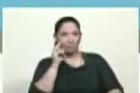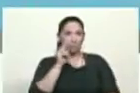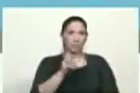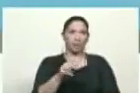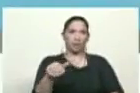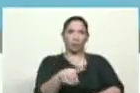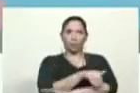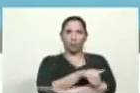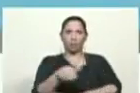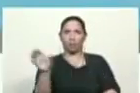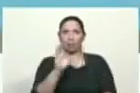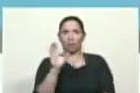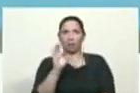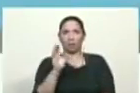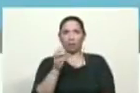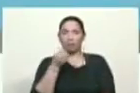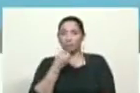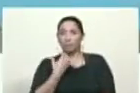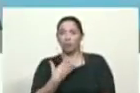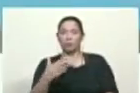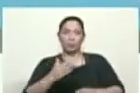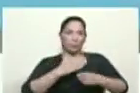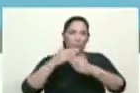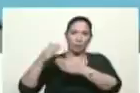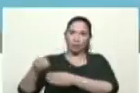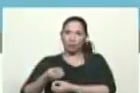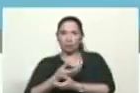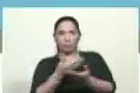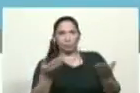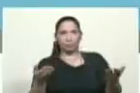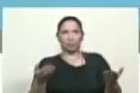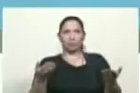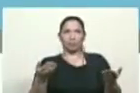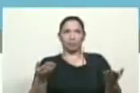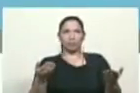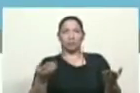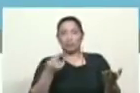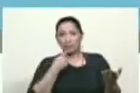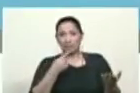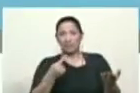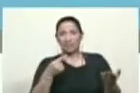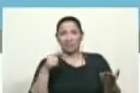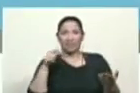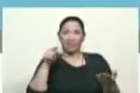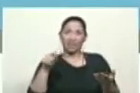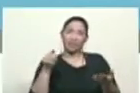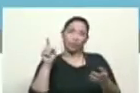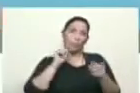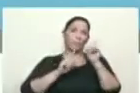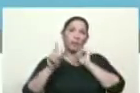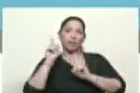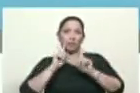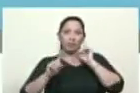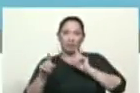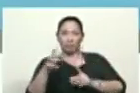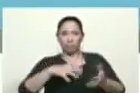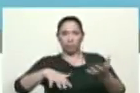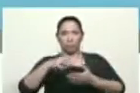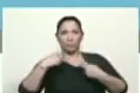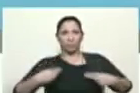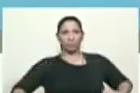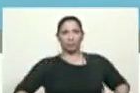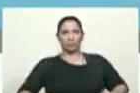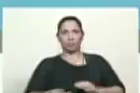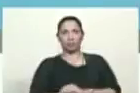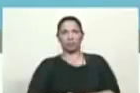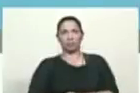calles de Caracas, bueno, compartir con ustedes y desmontar esa mentira de la crisis humanitaria sin desconocer que en